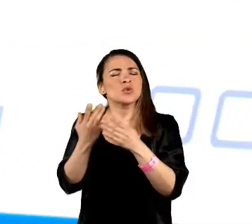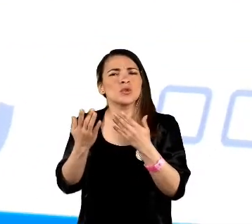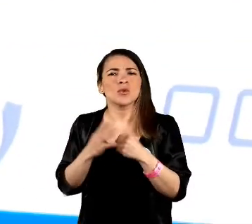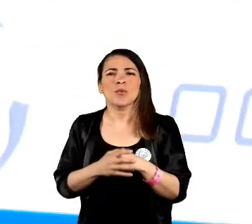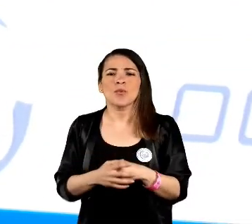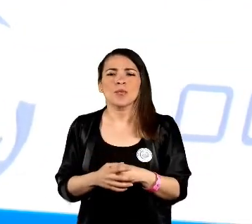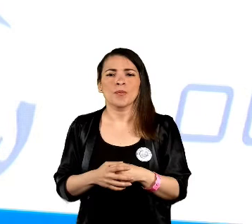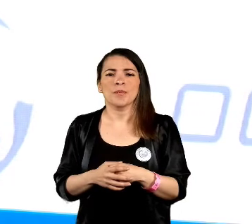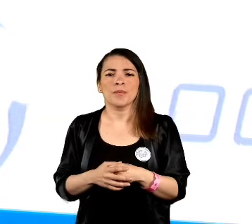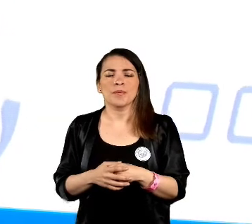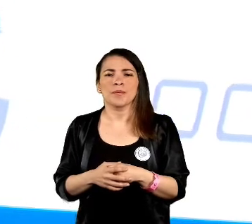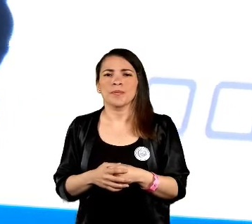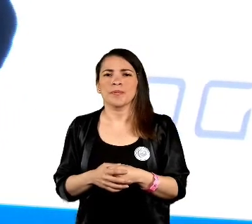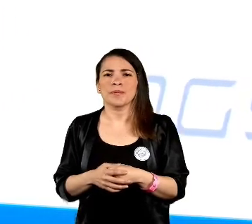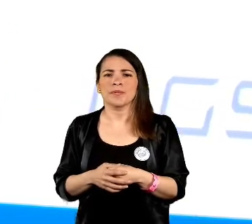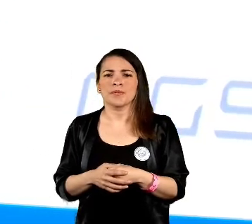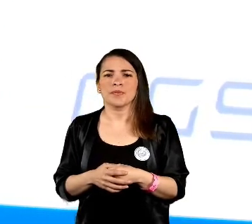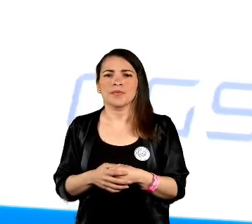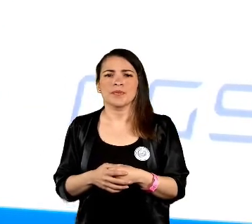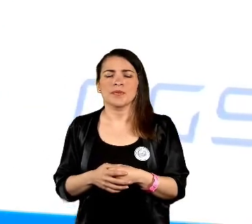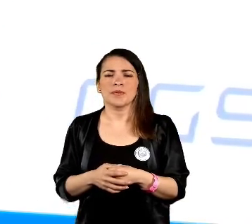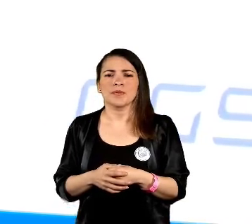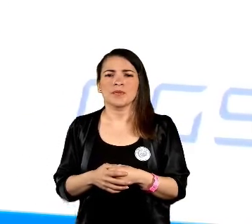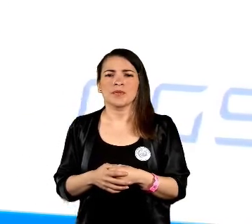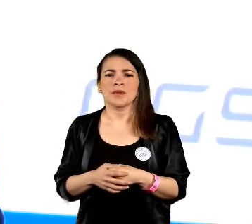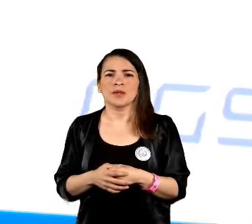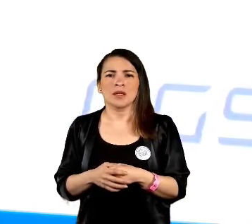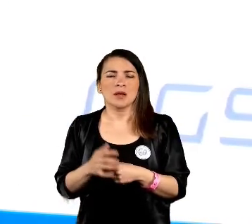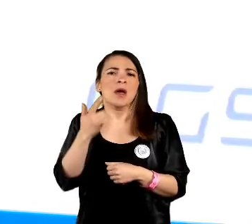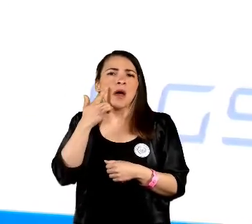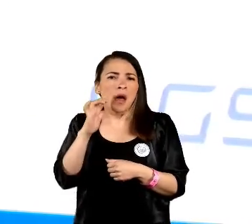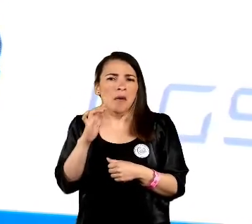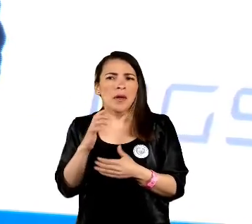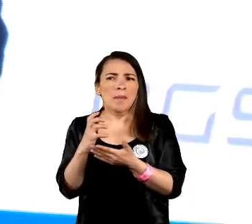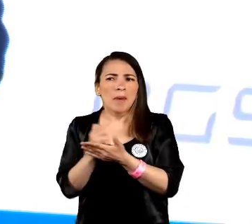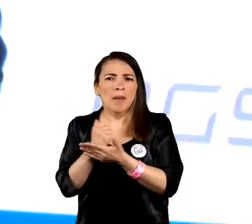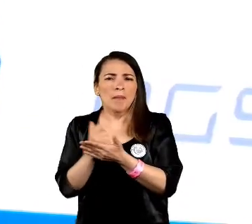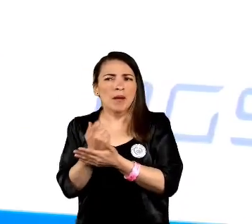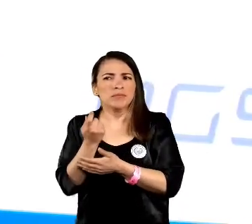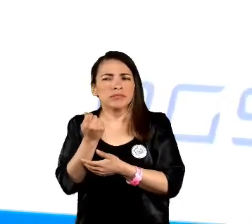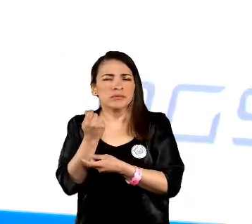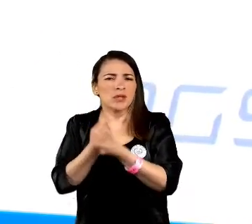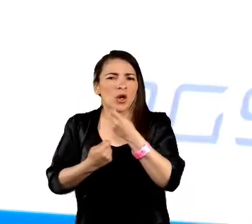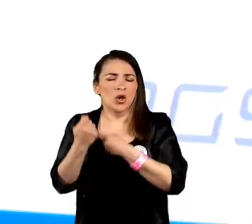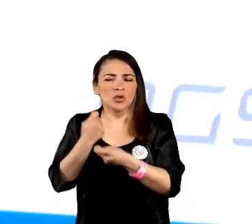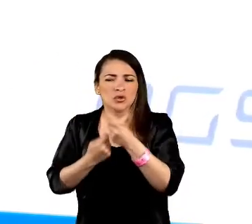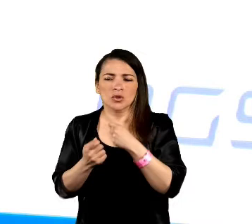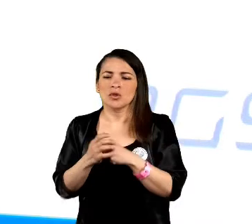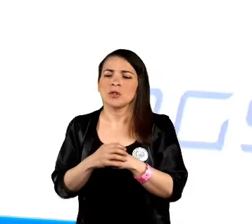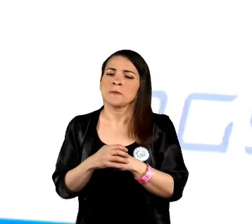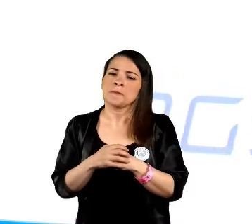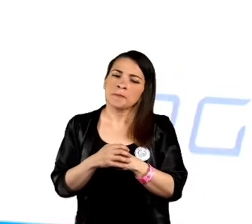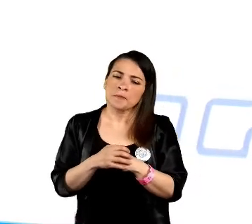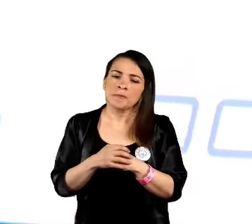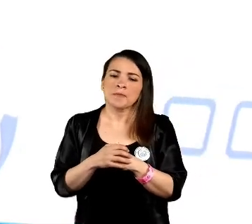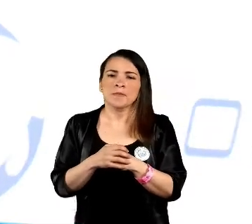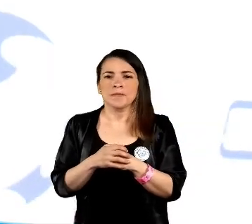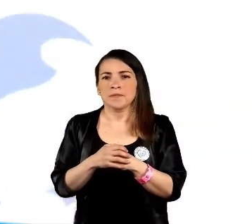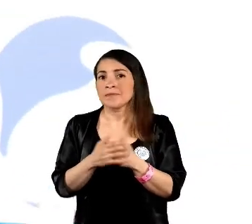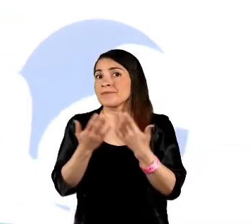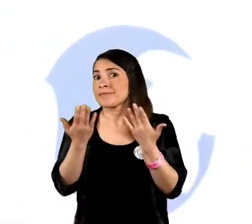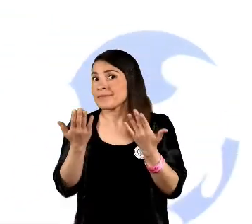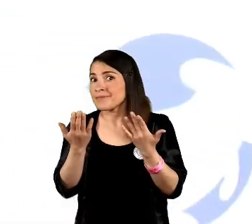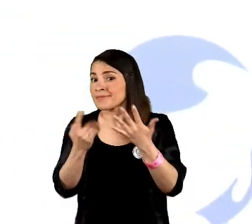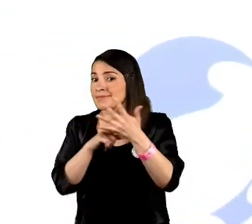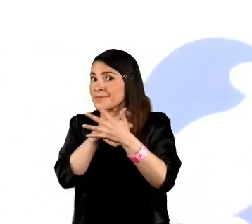de venta solo estamos evaluando a ver qué tan rentables para el negocio para ustedes si corre bueno dependiendo cómo le fue los juegos